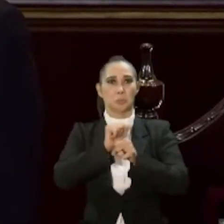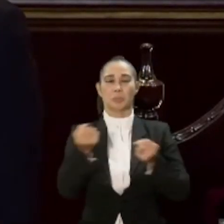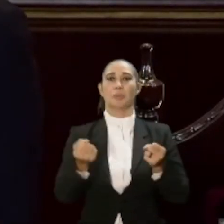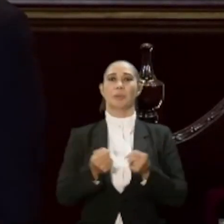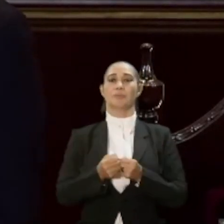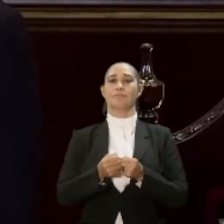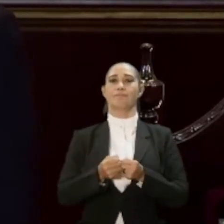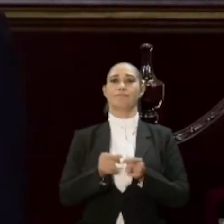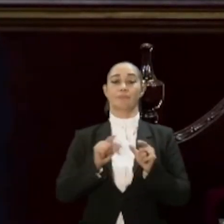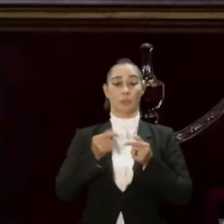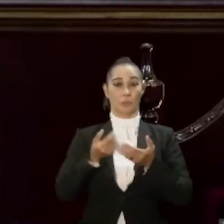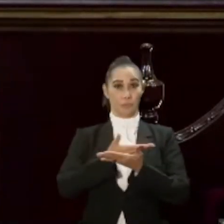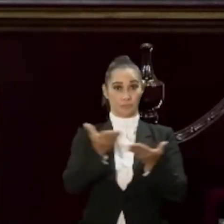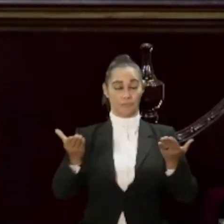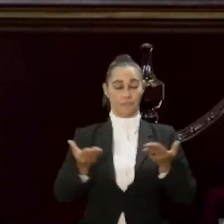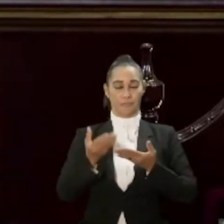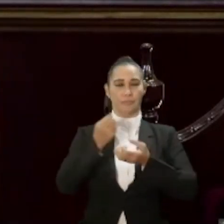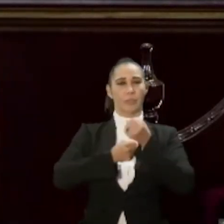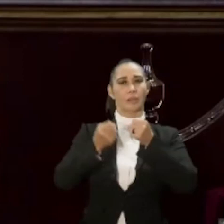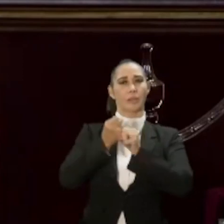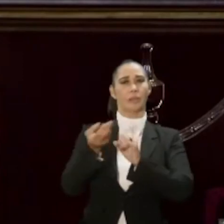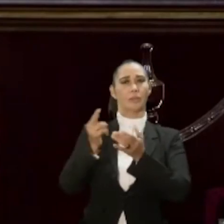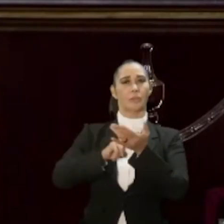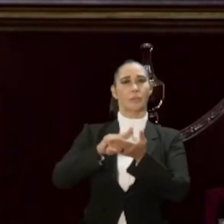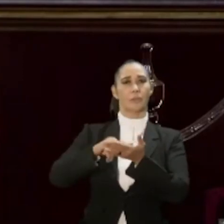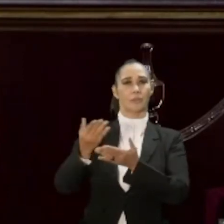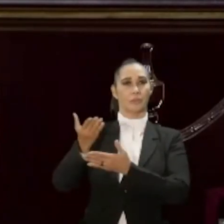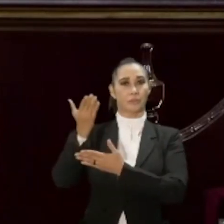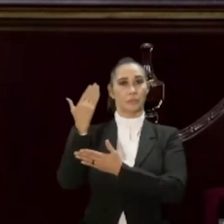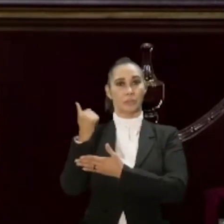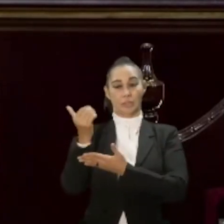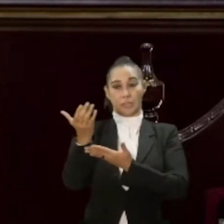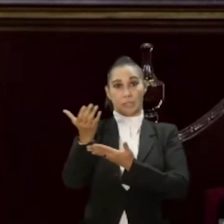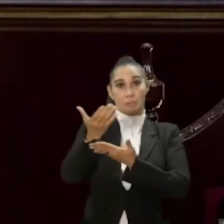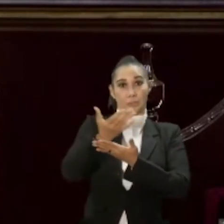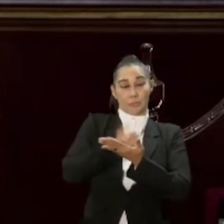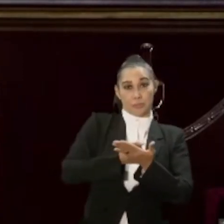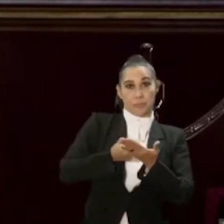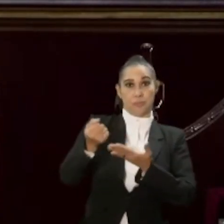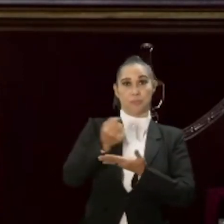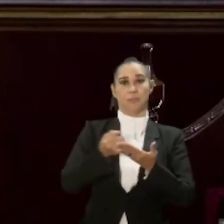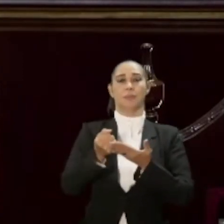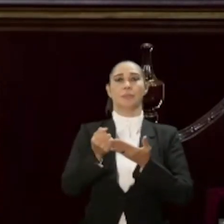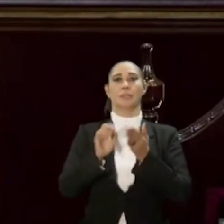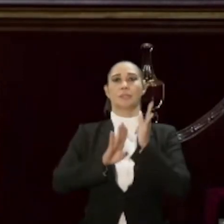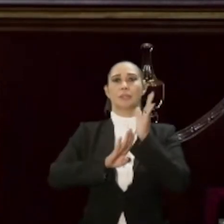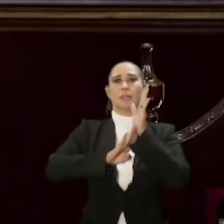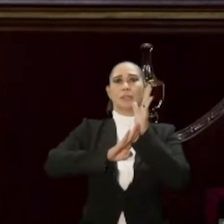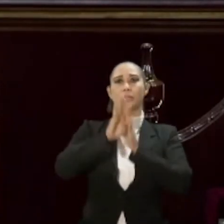Asambleístas, el pasado año 2022, nuestro Producto Interno Bruto alcanzó un notable